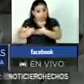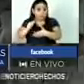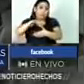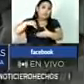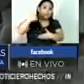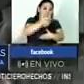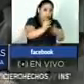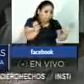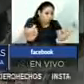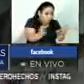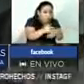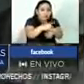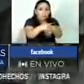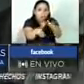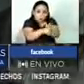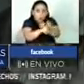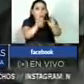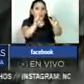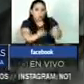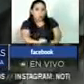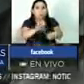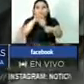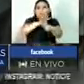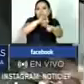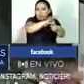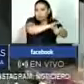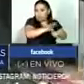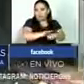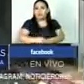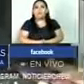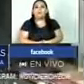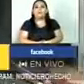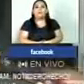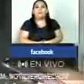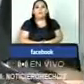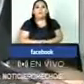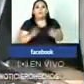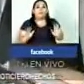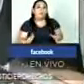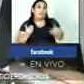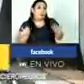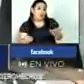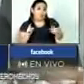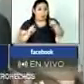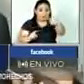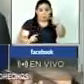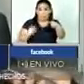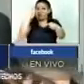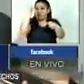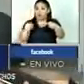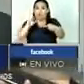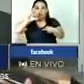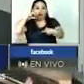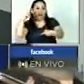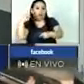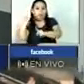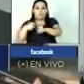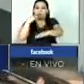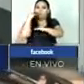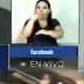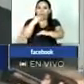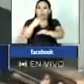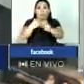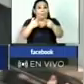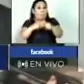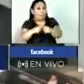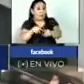los votos necesarios para ser aprobados en la próxima plenaria. Primero porque el 30 de abril termina, pero hay otras empresas